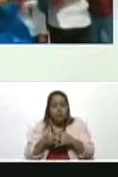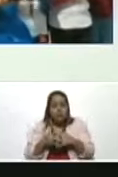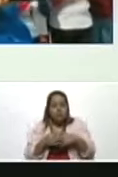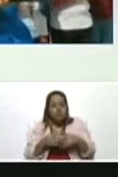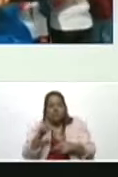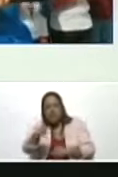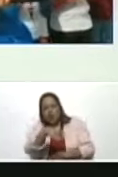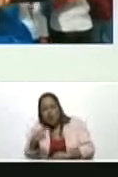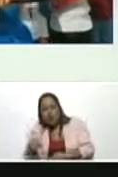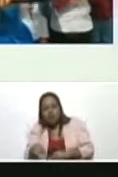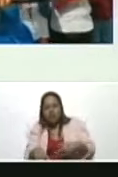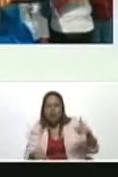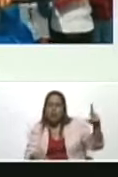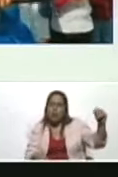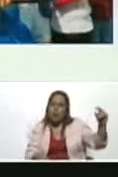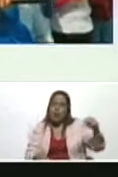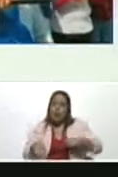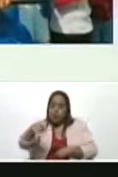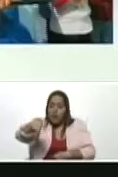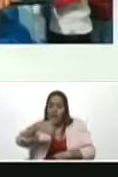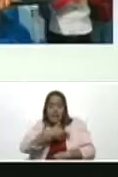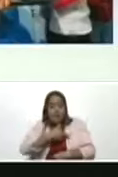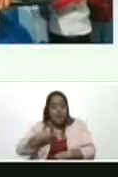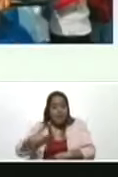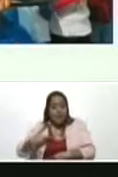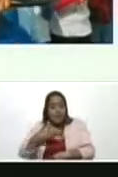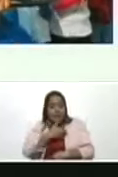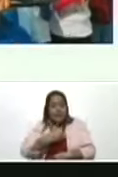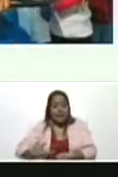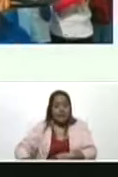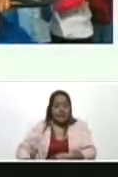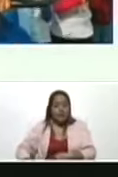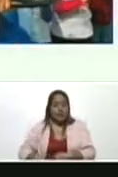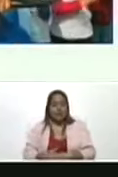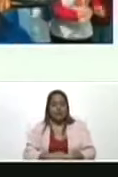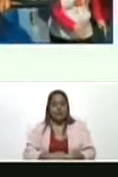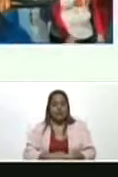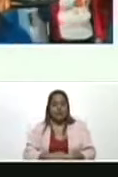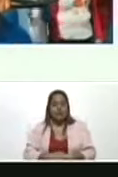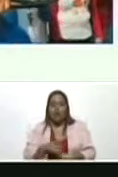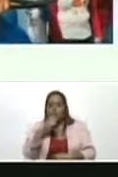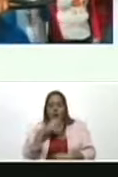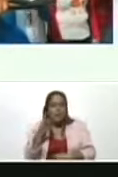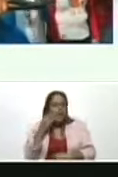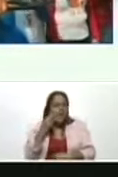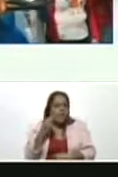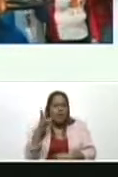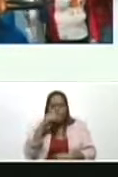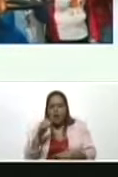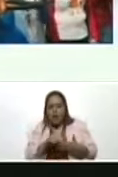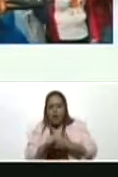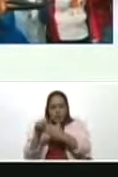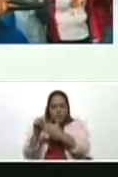no? ¿Ustedes prefieren un presidente sin experiencia, sin liderazgo,